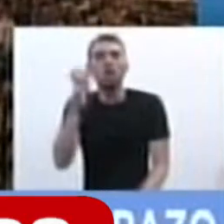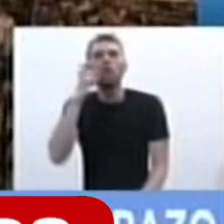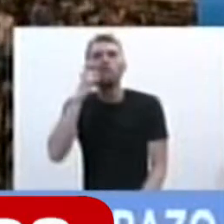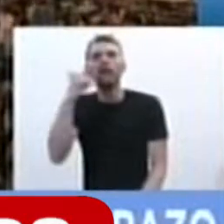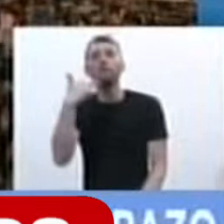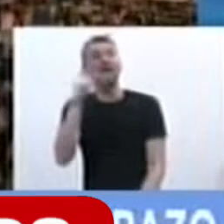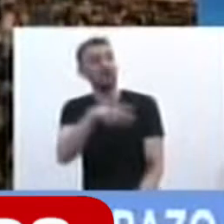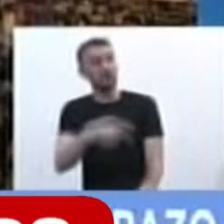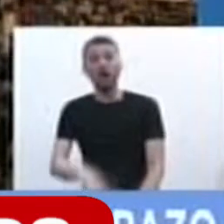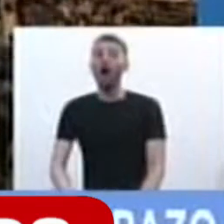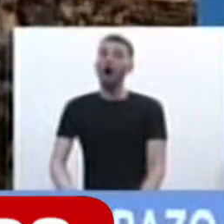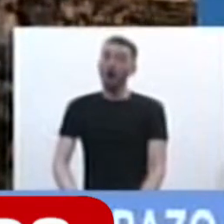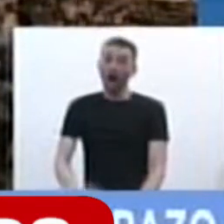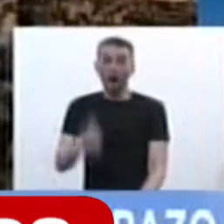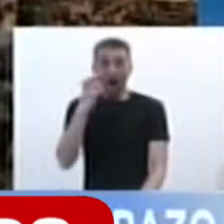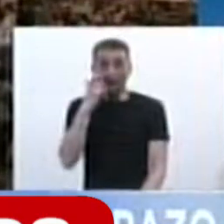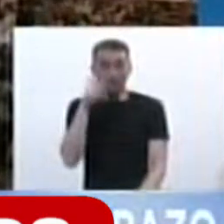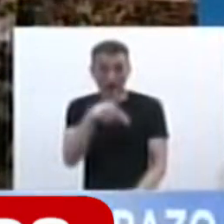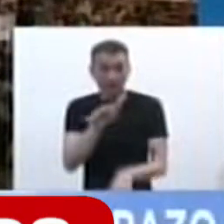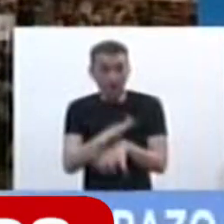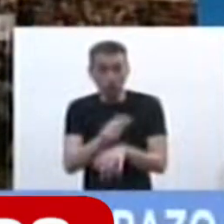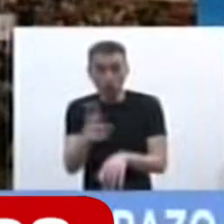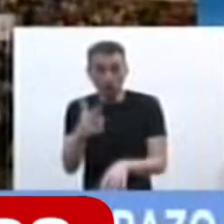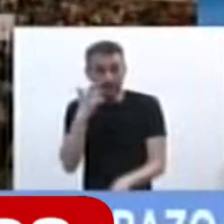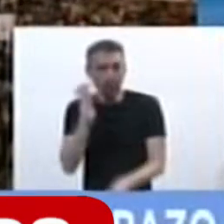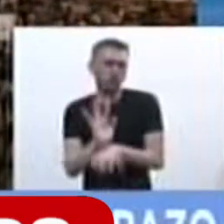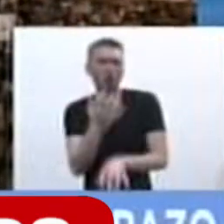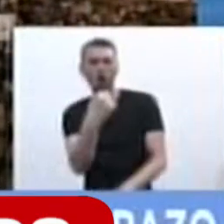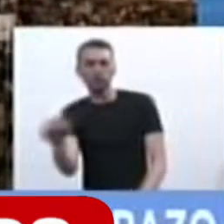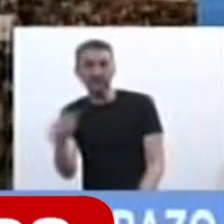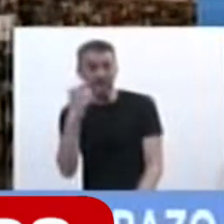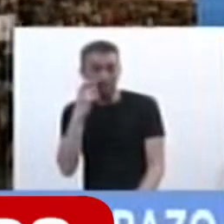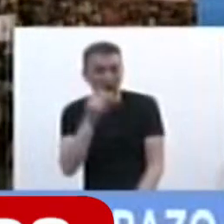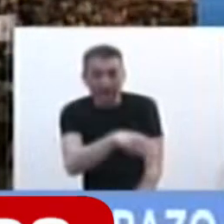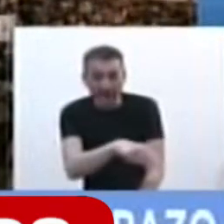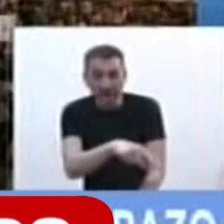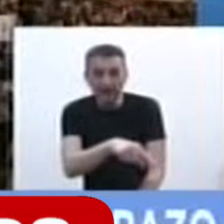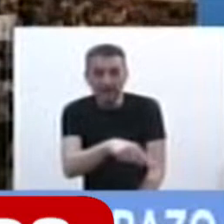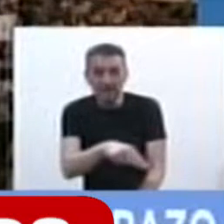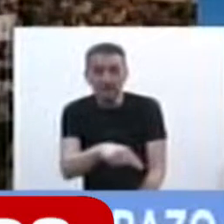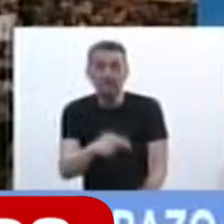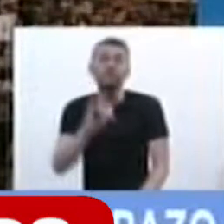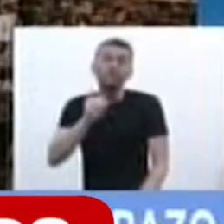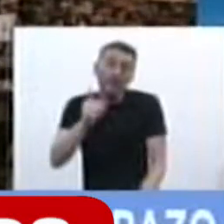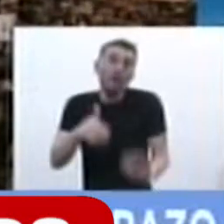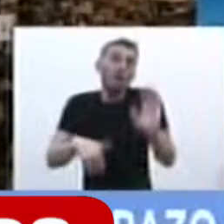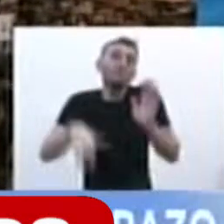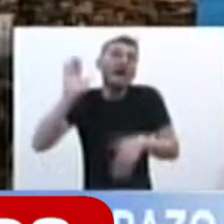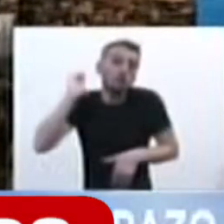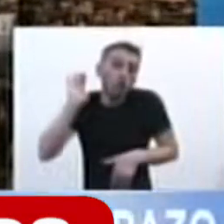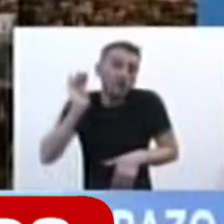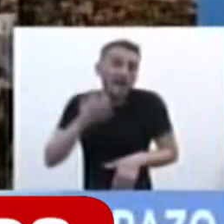niño. Ah, mira vos, el padre del niño. El padre del niño que en la mayoría de las